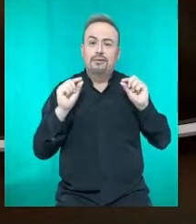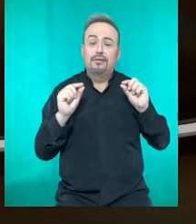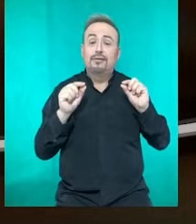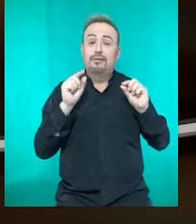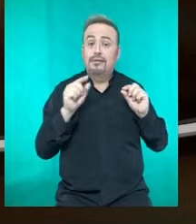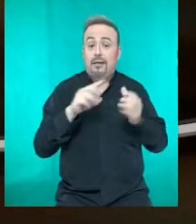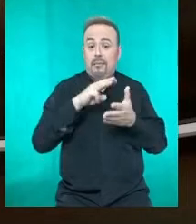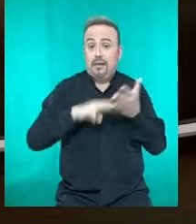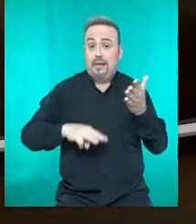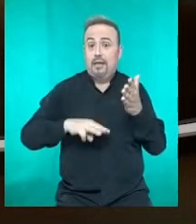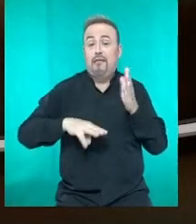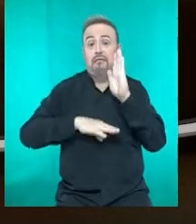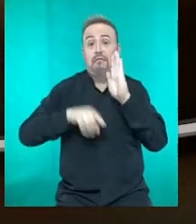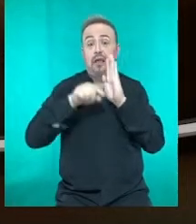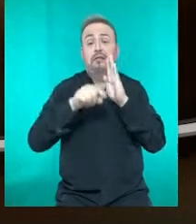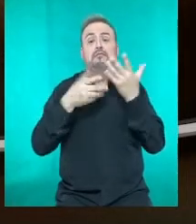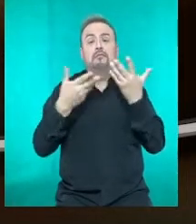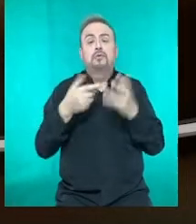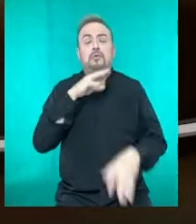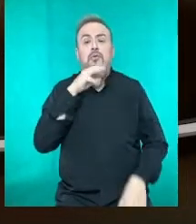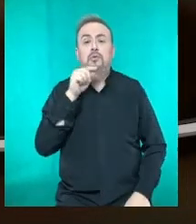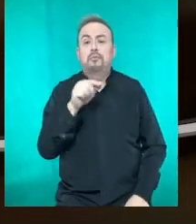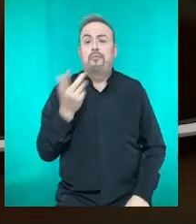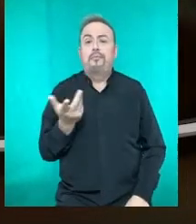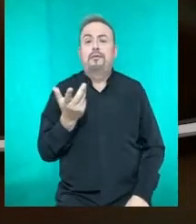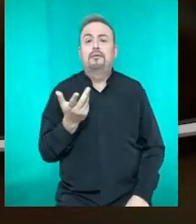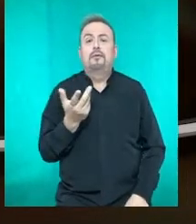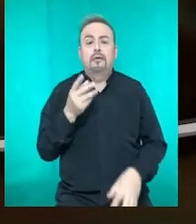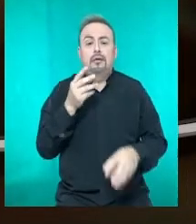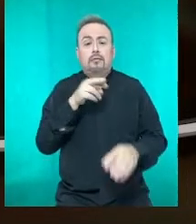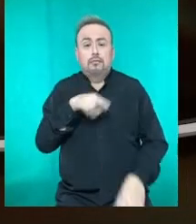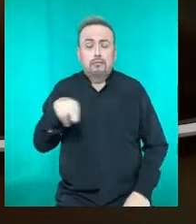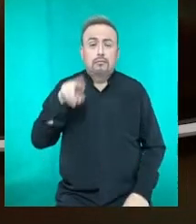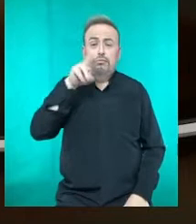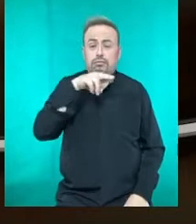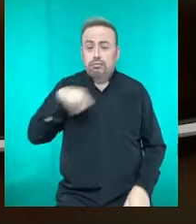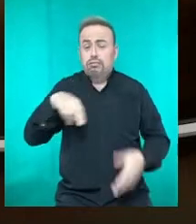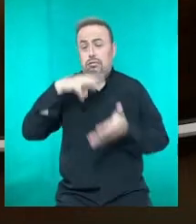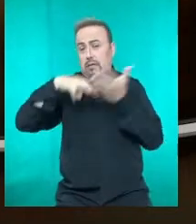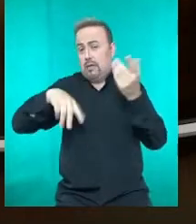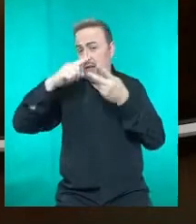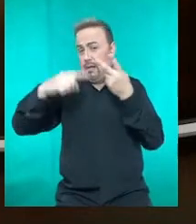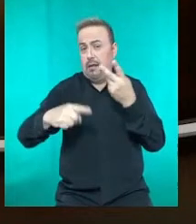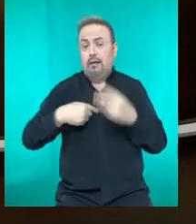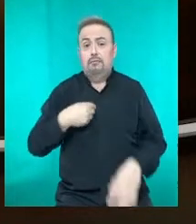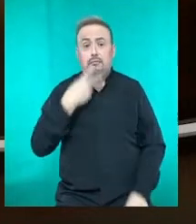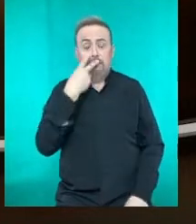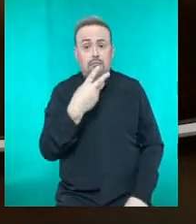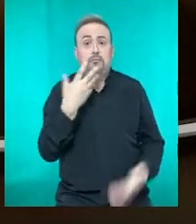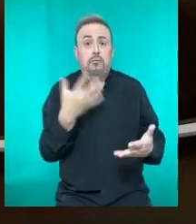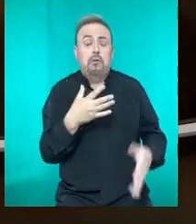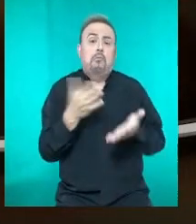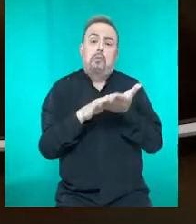puras o también pueden ser diseñadas a partir de materias recicladas. Existen distintos tipos. Son muy llamativas, se pueden ocupar,